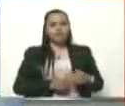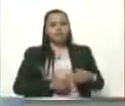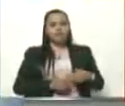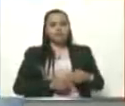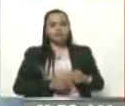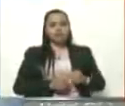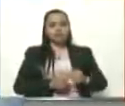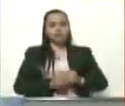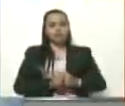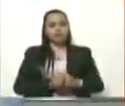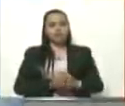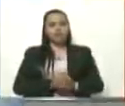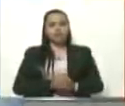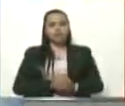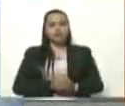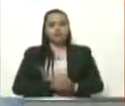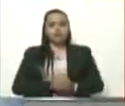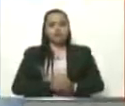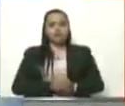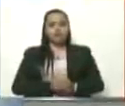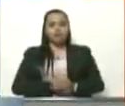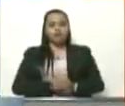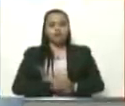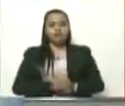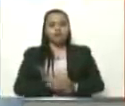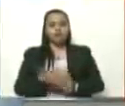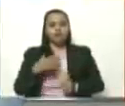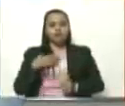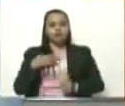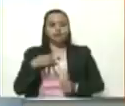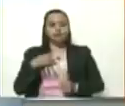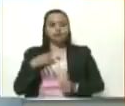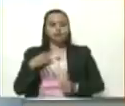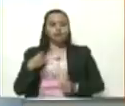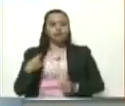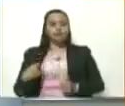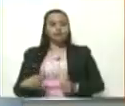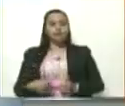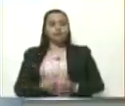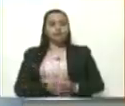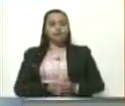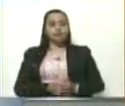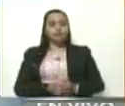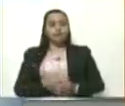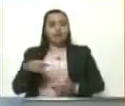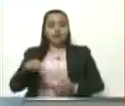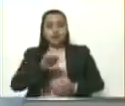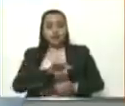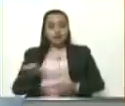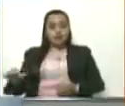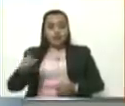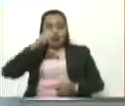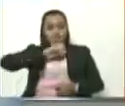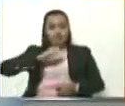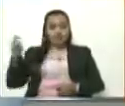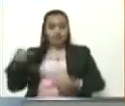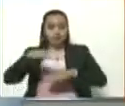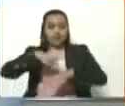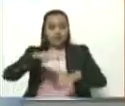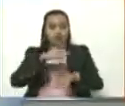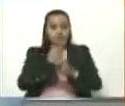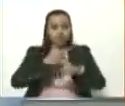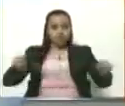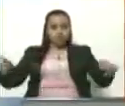la boca para en esta semana aniversaria del ministerio público